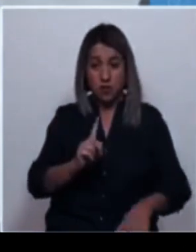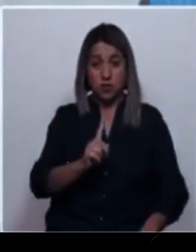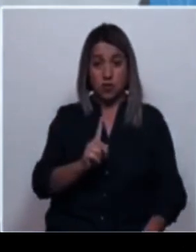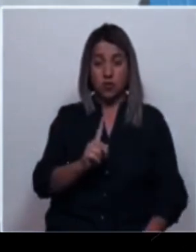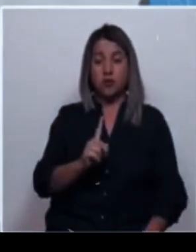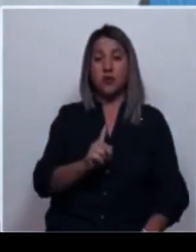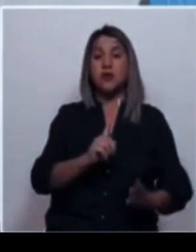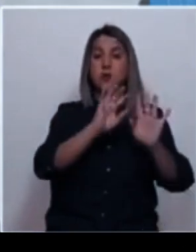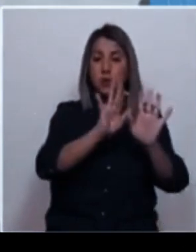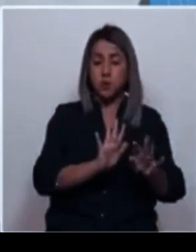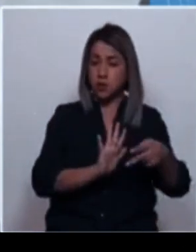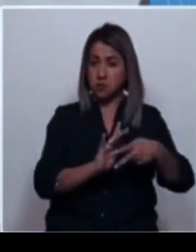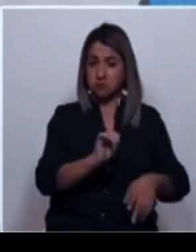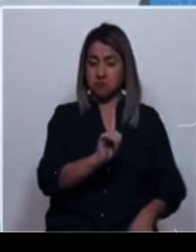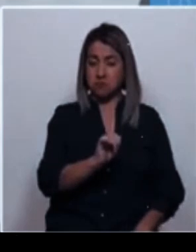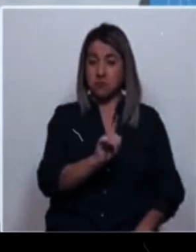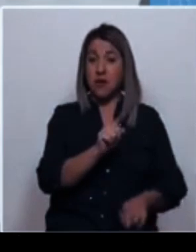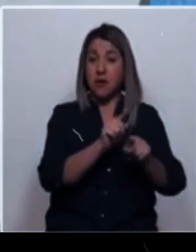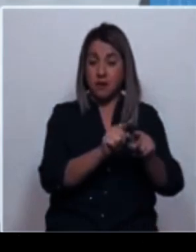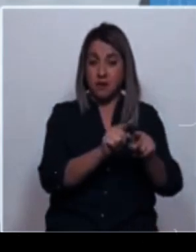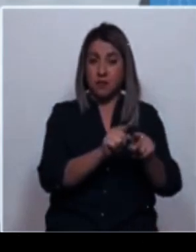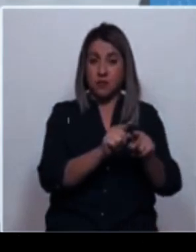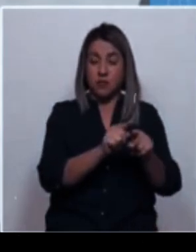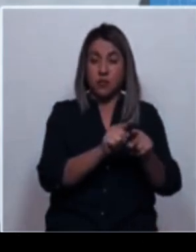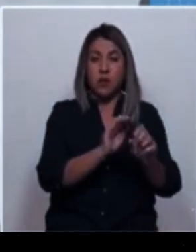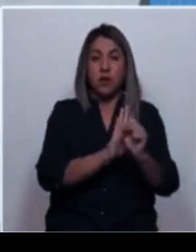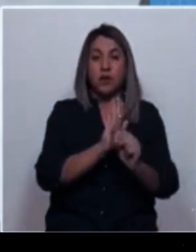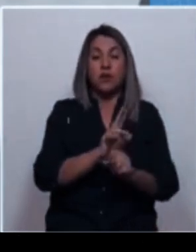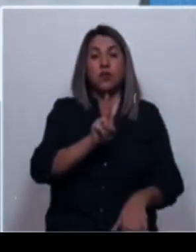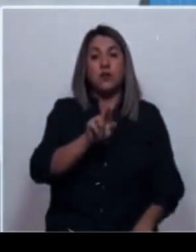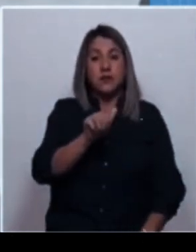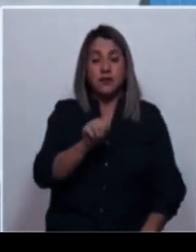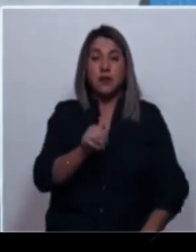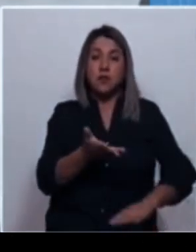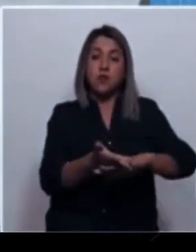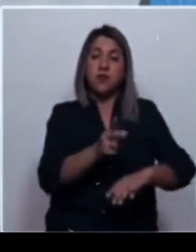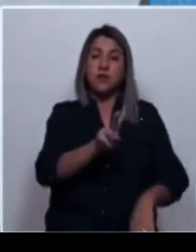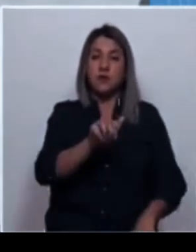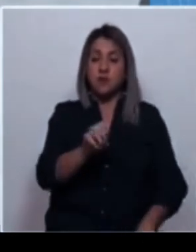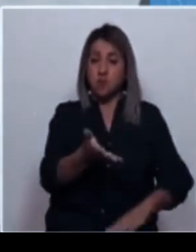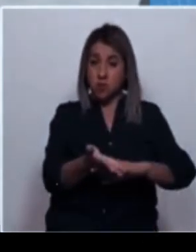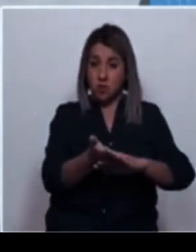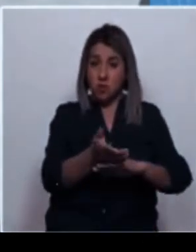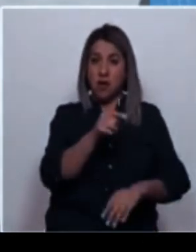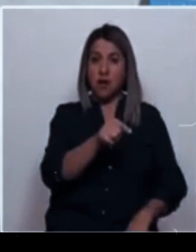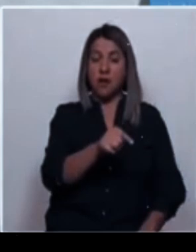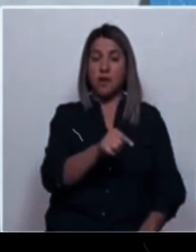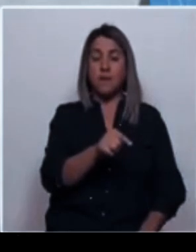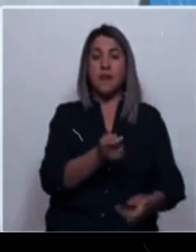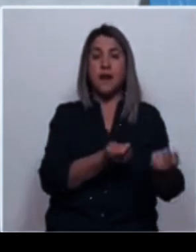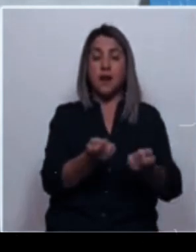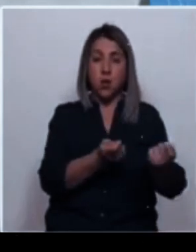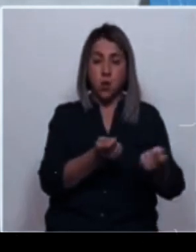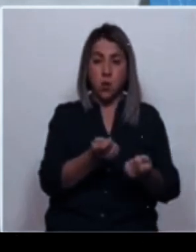diseño muchas normas en ese sentido en el artículo 26 propuesto 26 propuesto se regula la creación